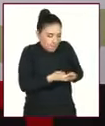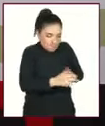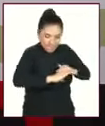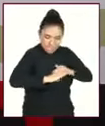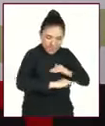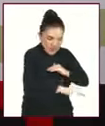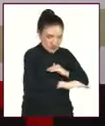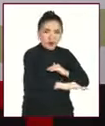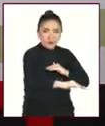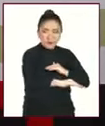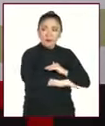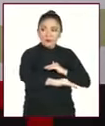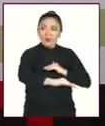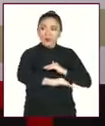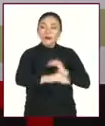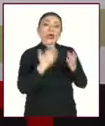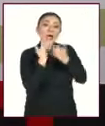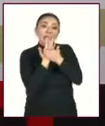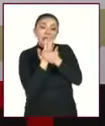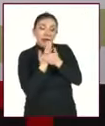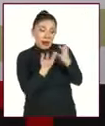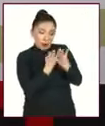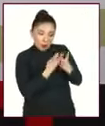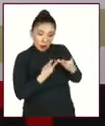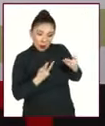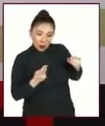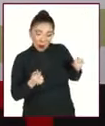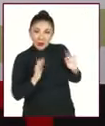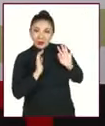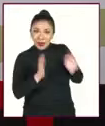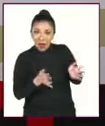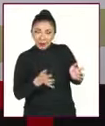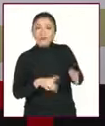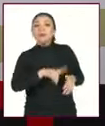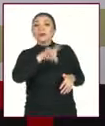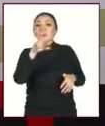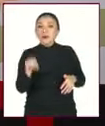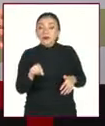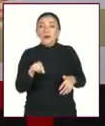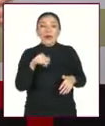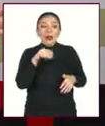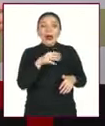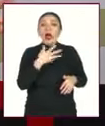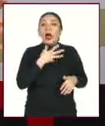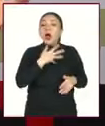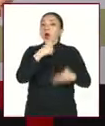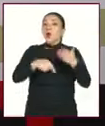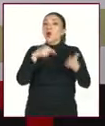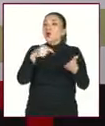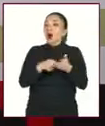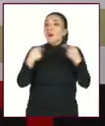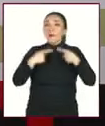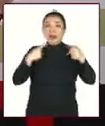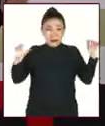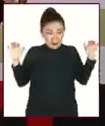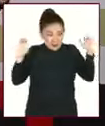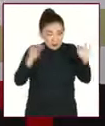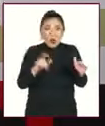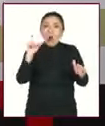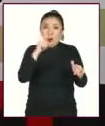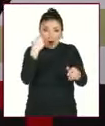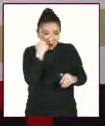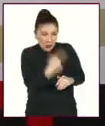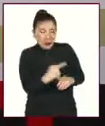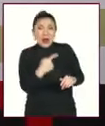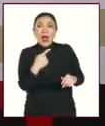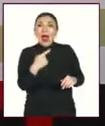totalmente recostado, esperar a que pase la convulsión, tratar de que esté despejada la zona, porque cuando alguien está convulsionando, pues